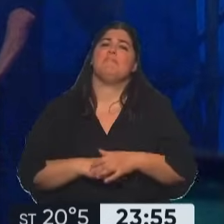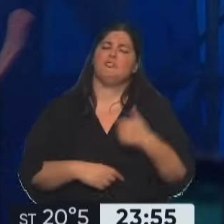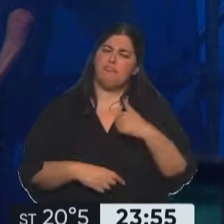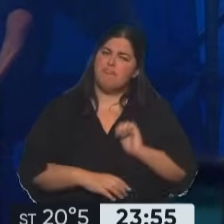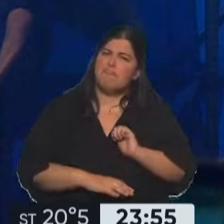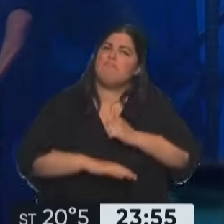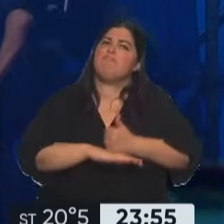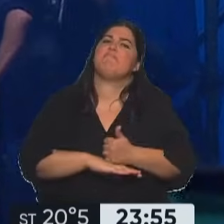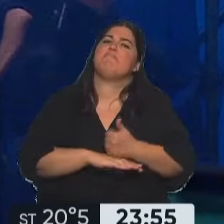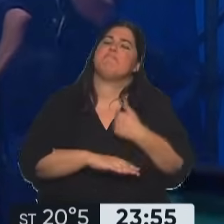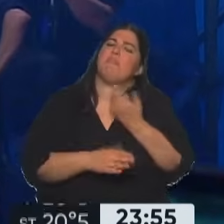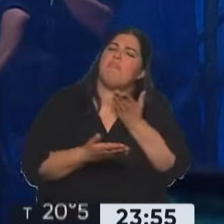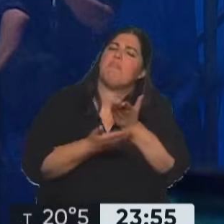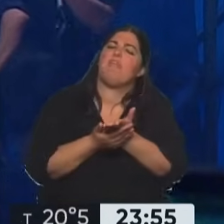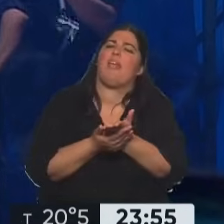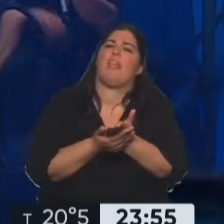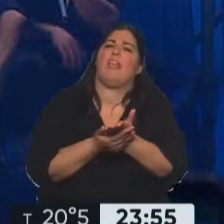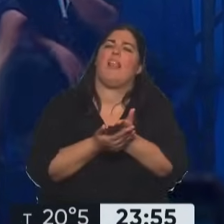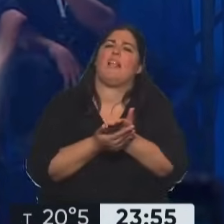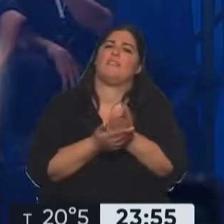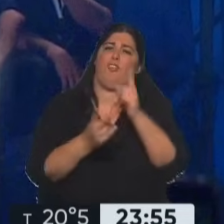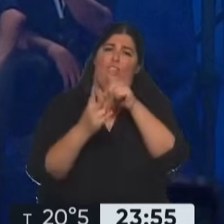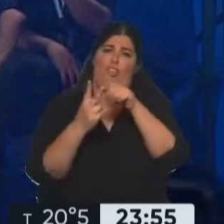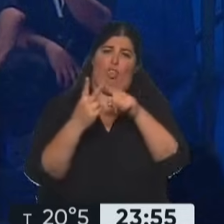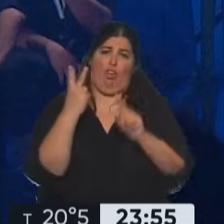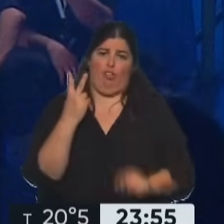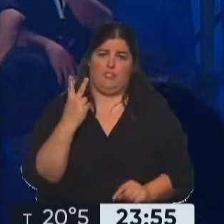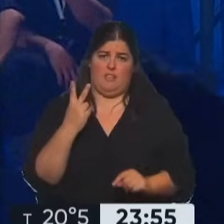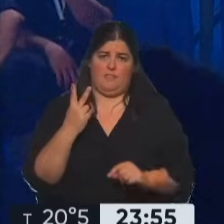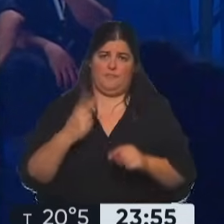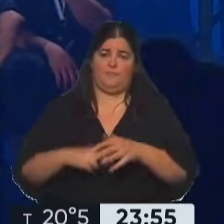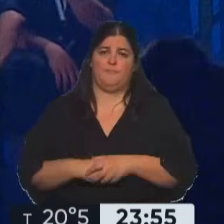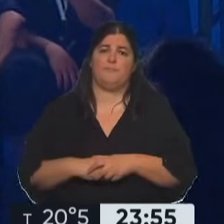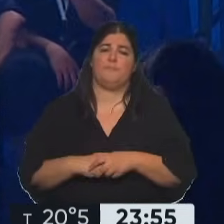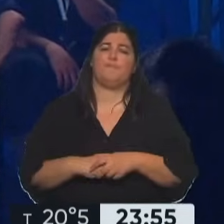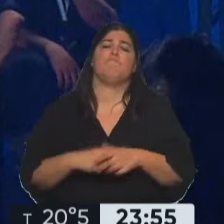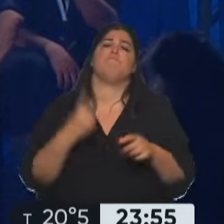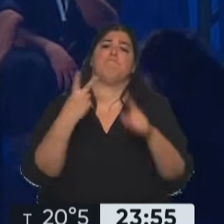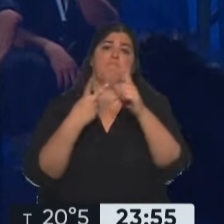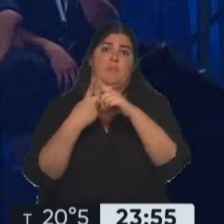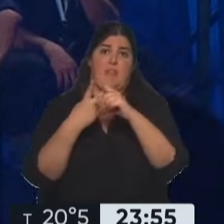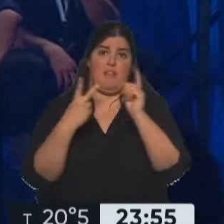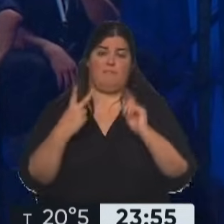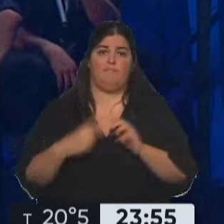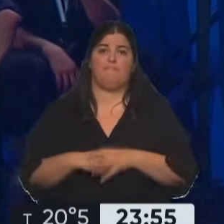Y vengo a pedirles dos cosas. La primera,